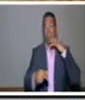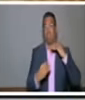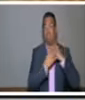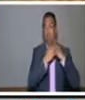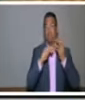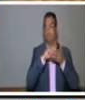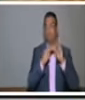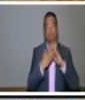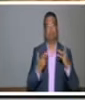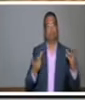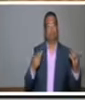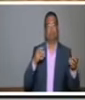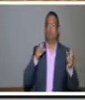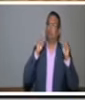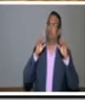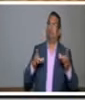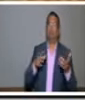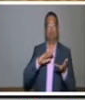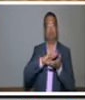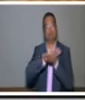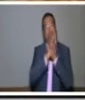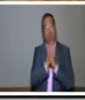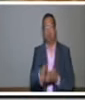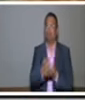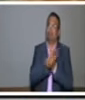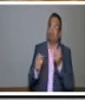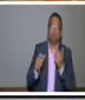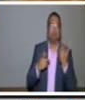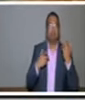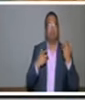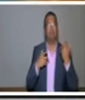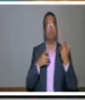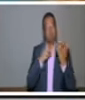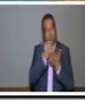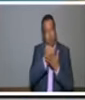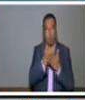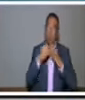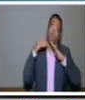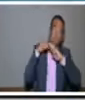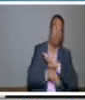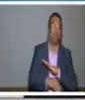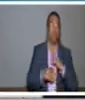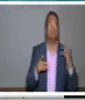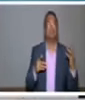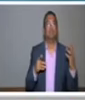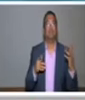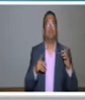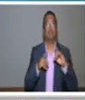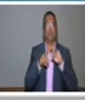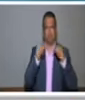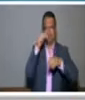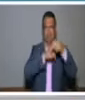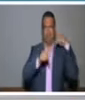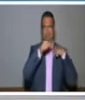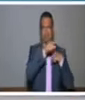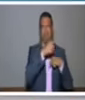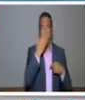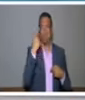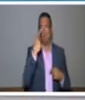mis recursos, afecto nuestro desarrollo económico. Más allá de eso, Puerto Rico, y ahorita quiero abundar en una pregunta que le hicieron al